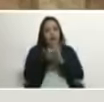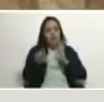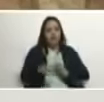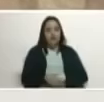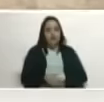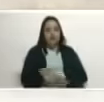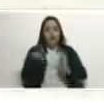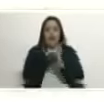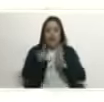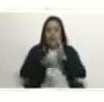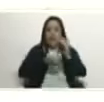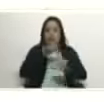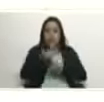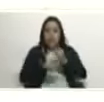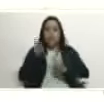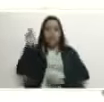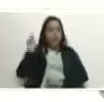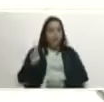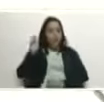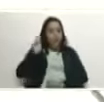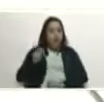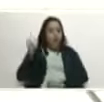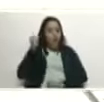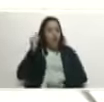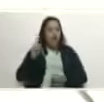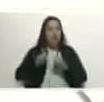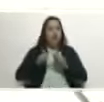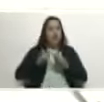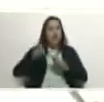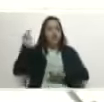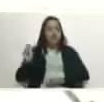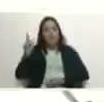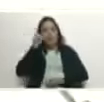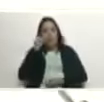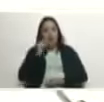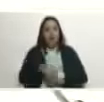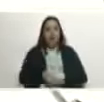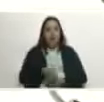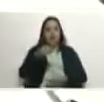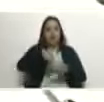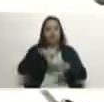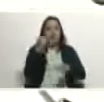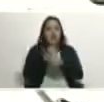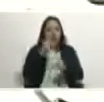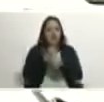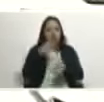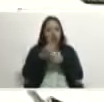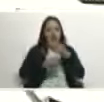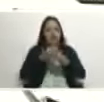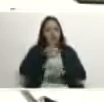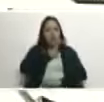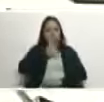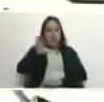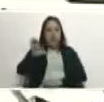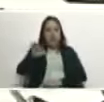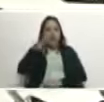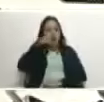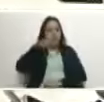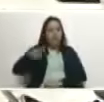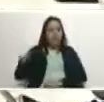Leyes elaboradas por diputados, diputadas, en plena consulta y en el ejercicio de la soberanía